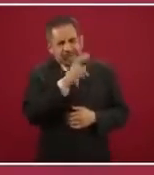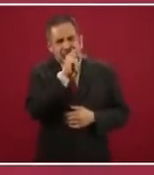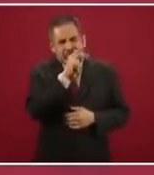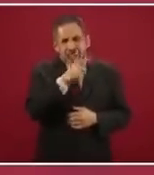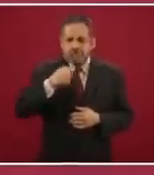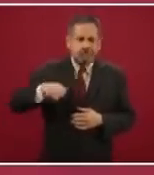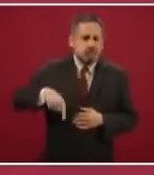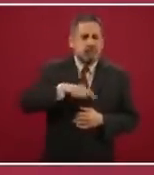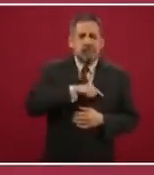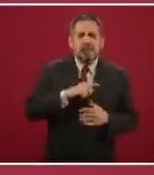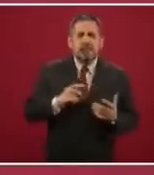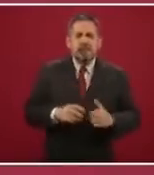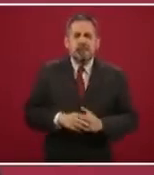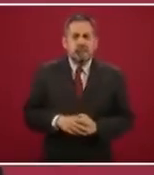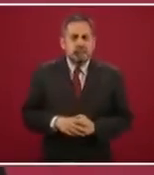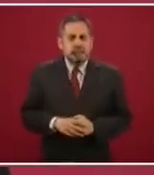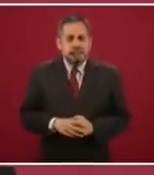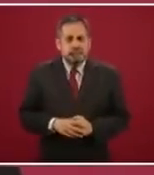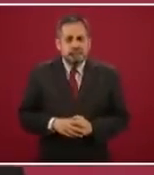nosotros